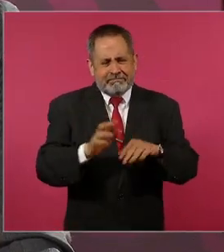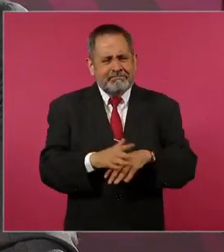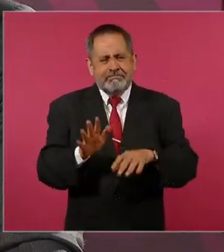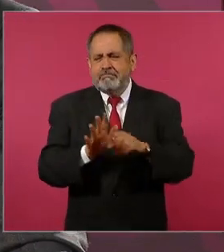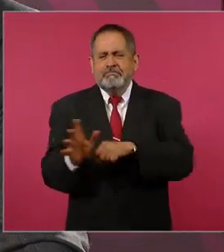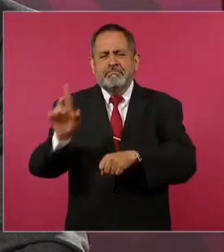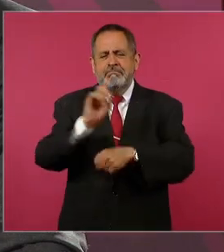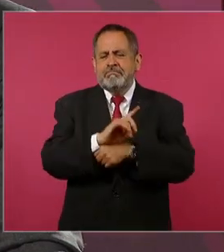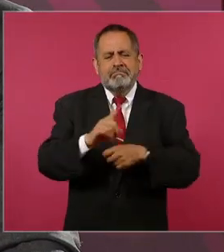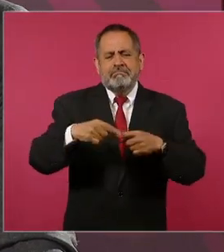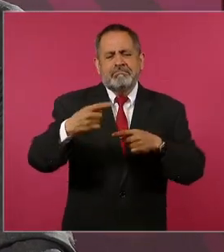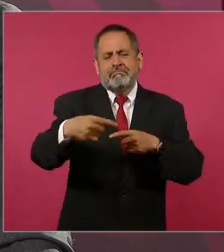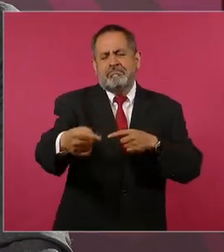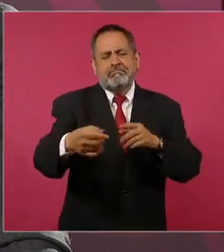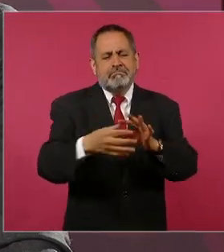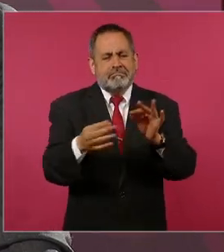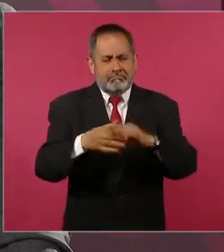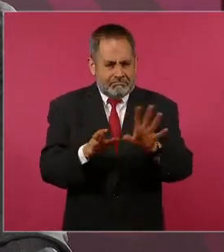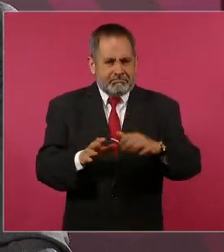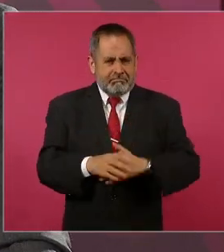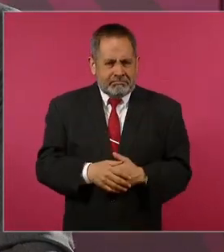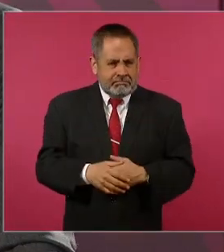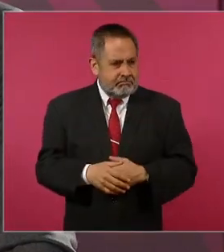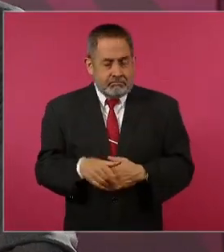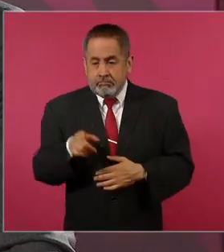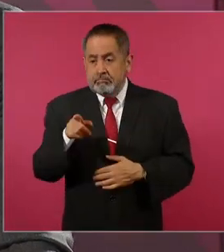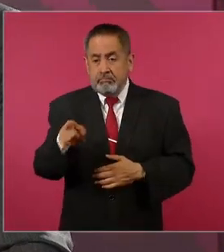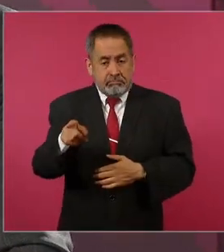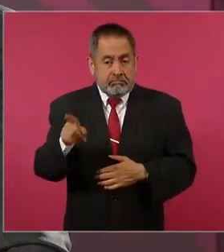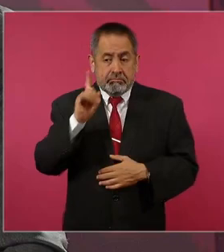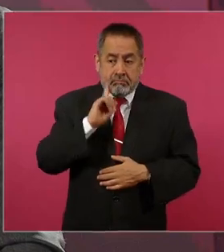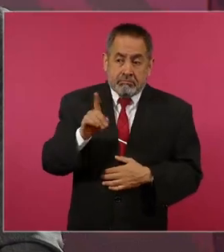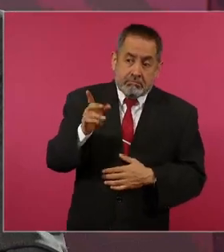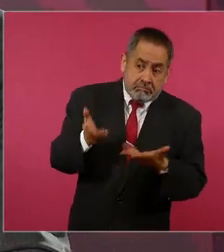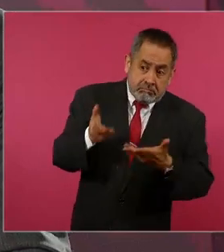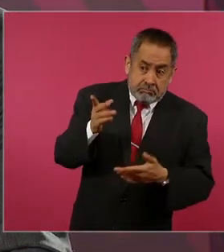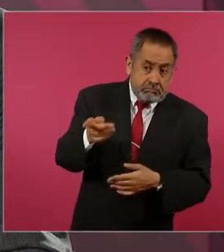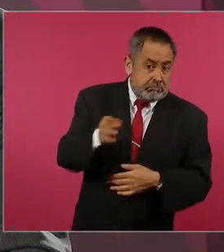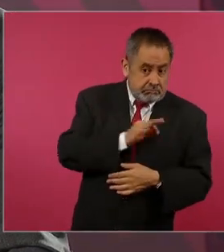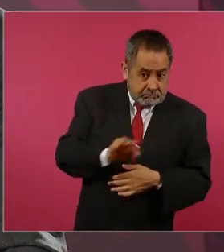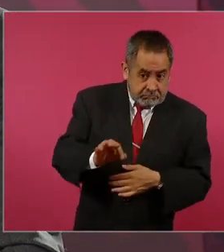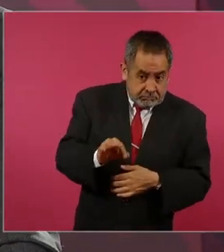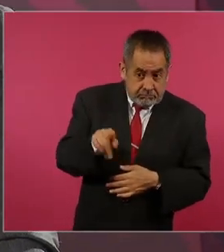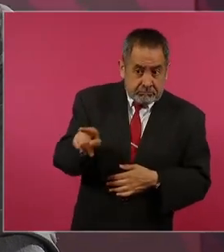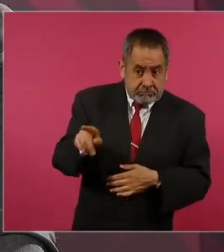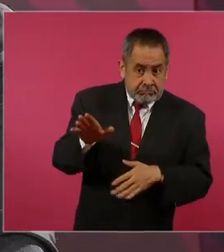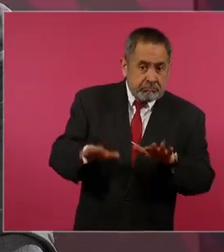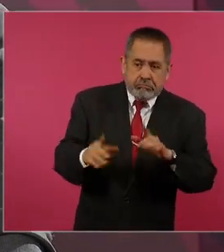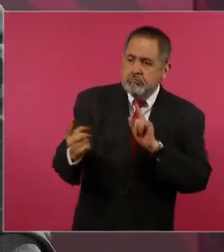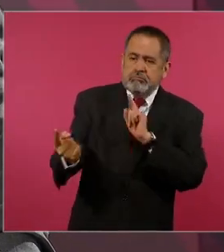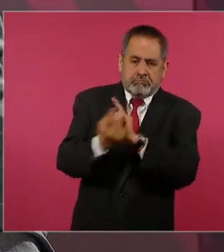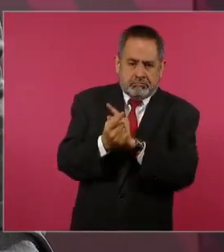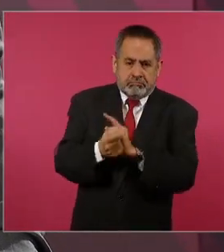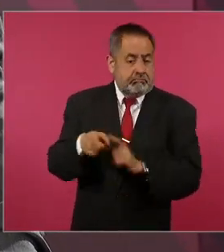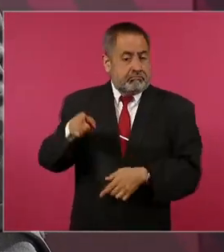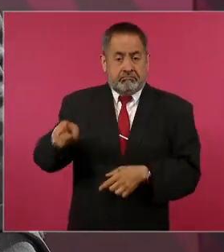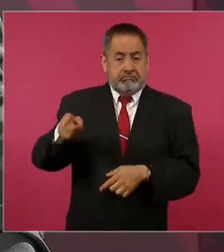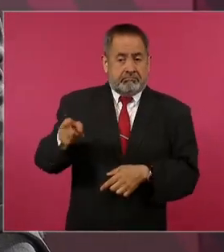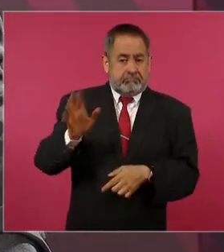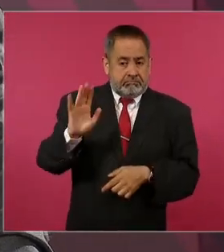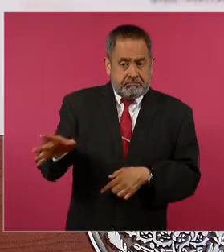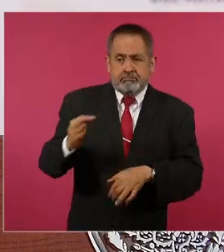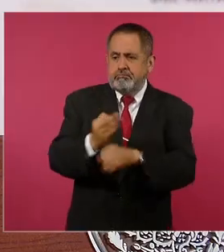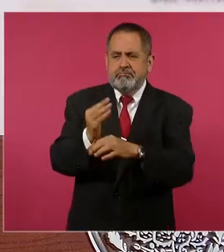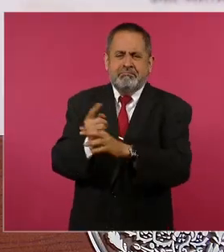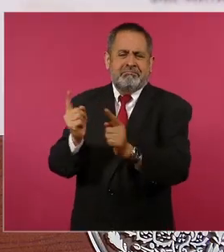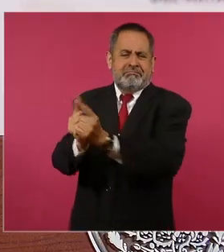día, cuando ella pueda, sí, cuando ella pueda, porque ella está